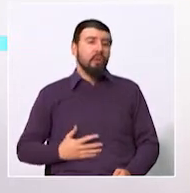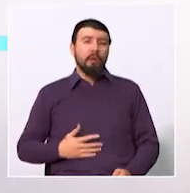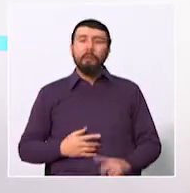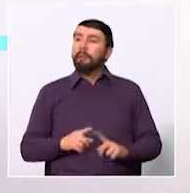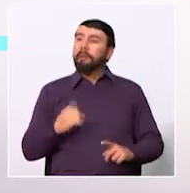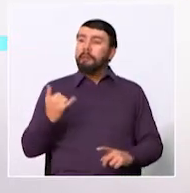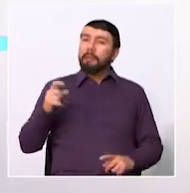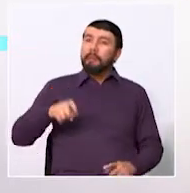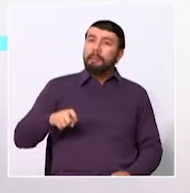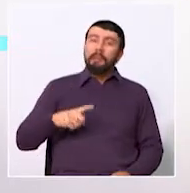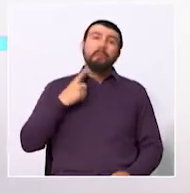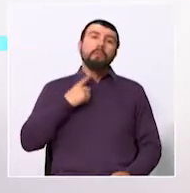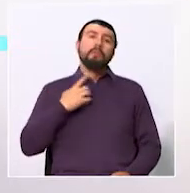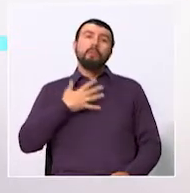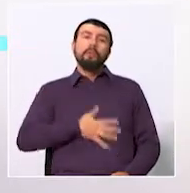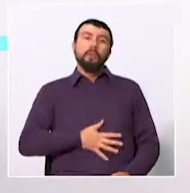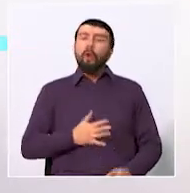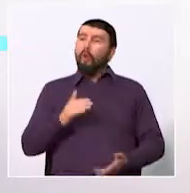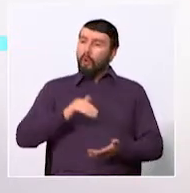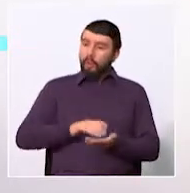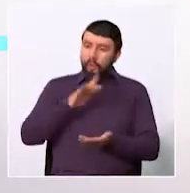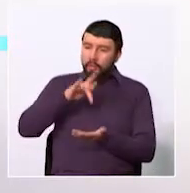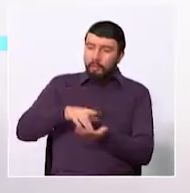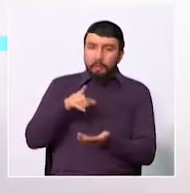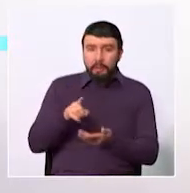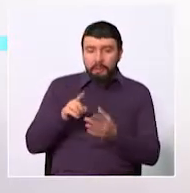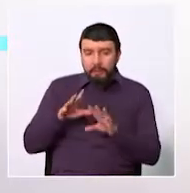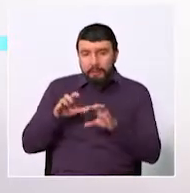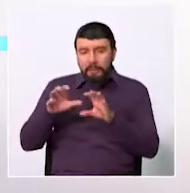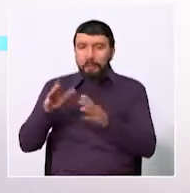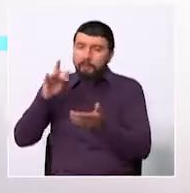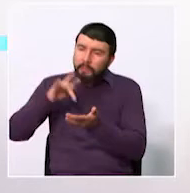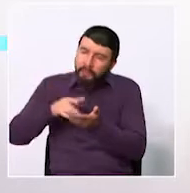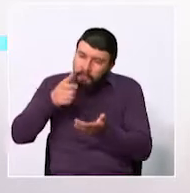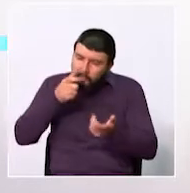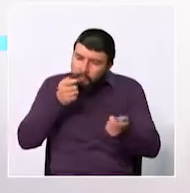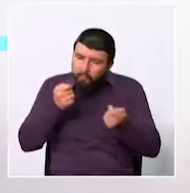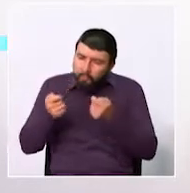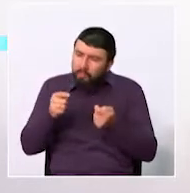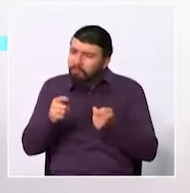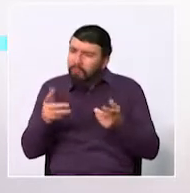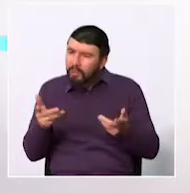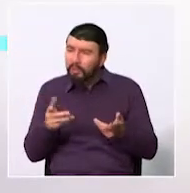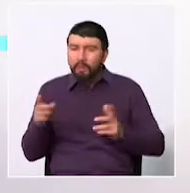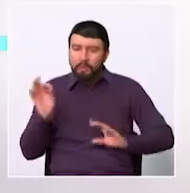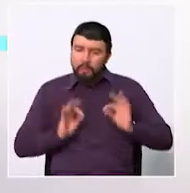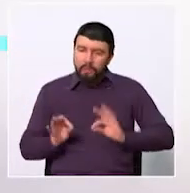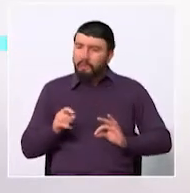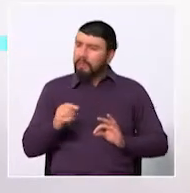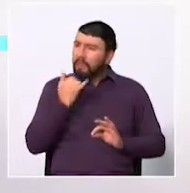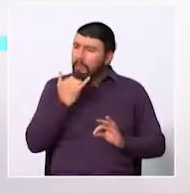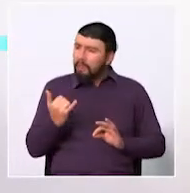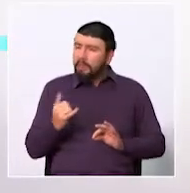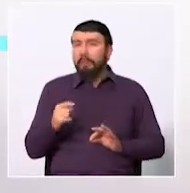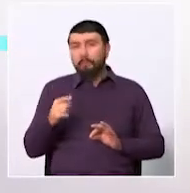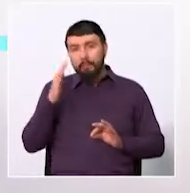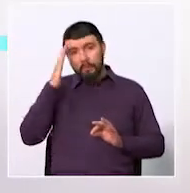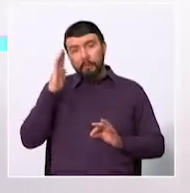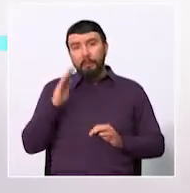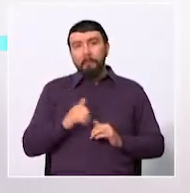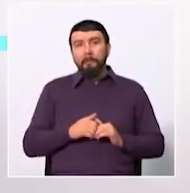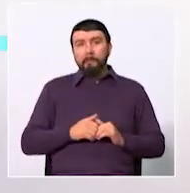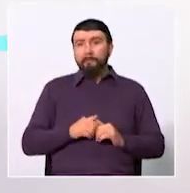está a ser evaluada nuevamente en oncología en endocrinología para definir qué está pasando y obvio que